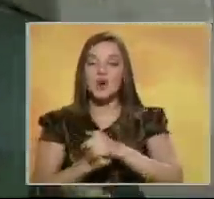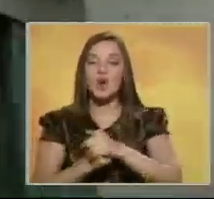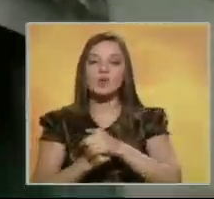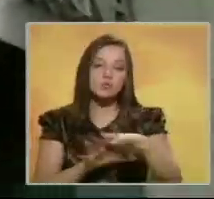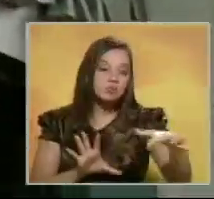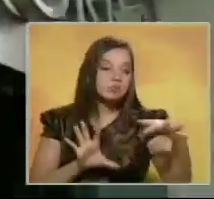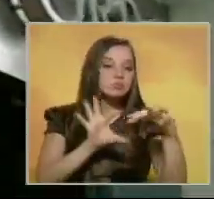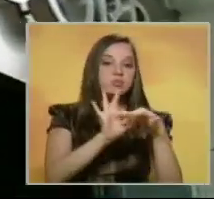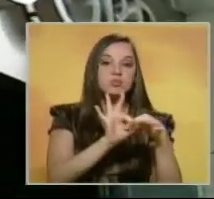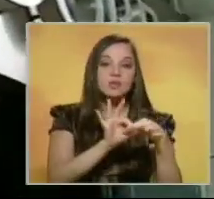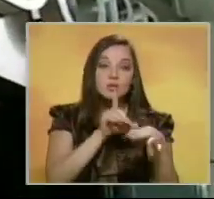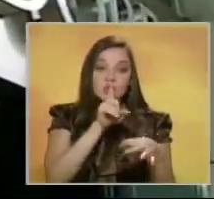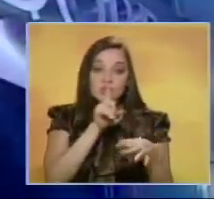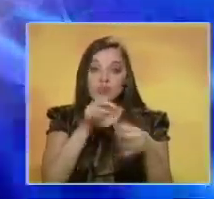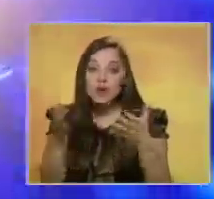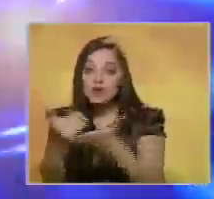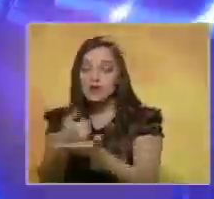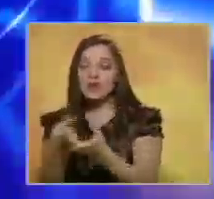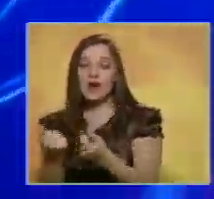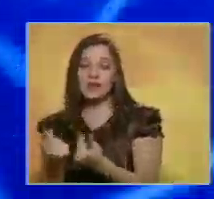vinculada al lavado de dinero.